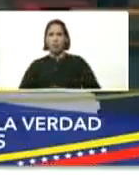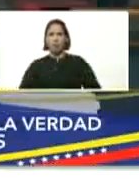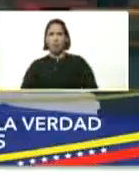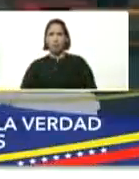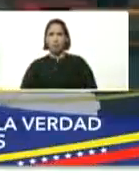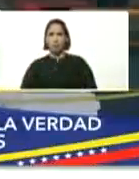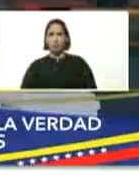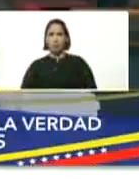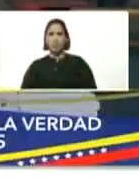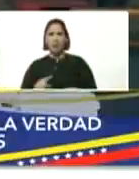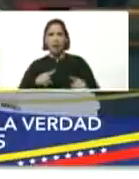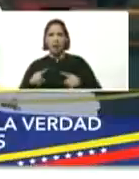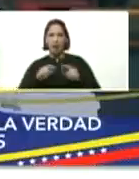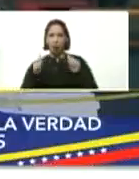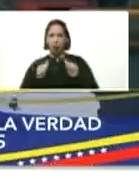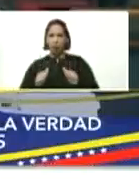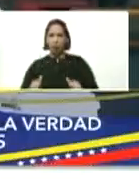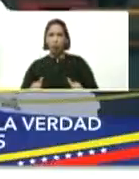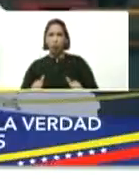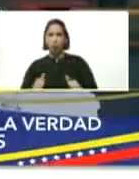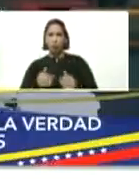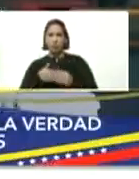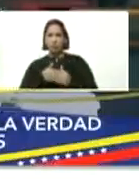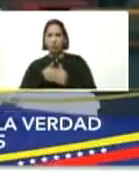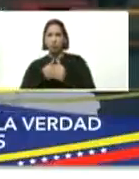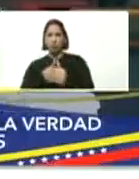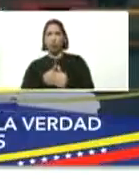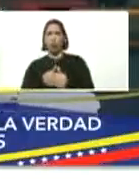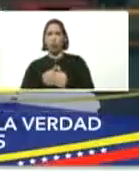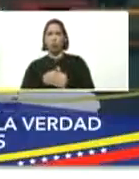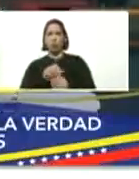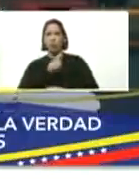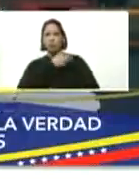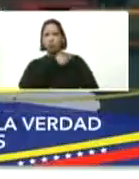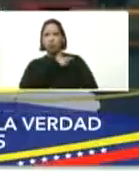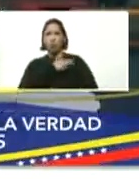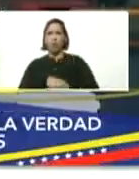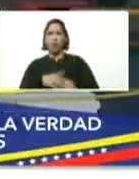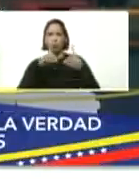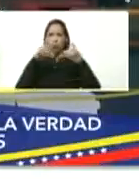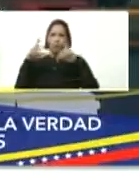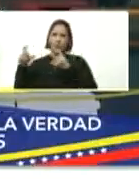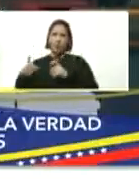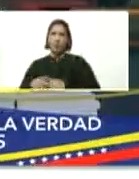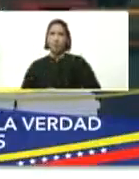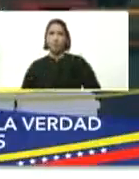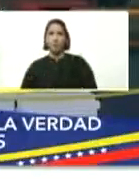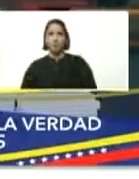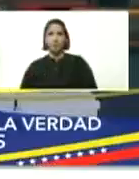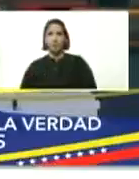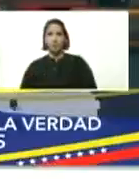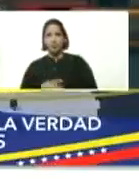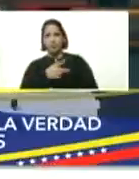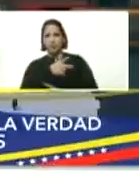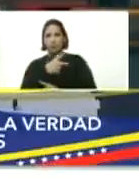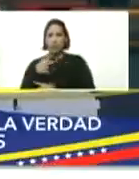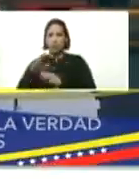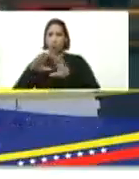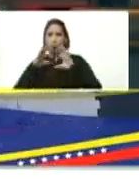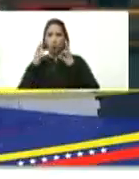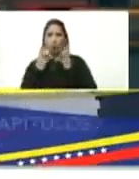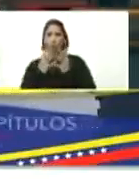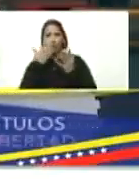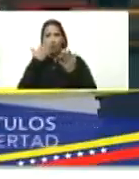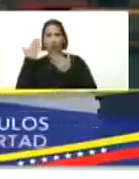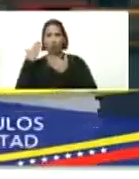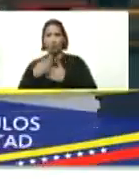en actuación, guión, dirección, fotografía de el cine mundial. Aquí está, miren,